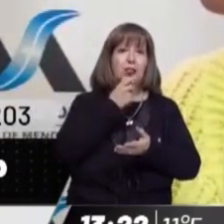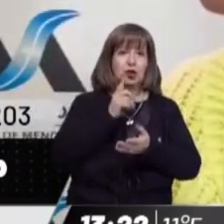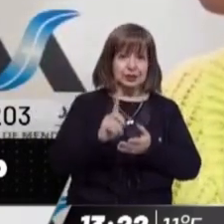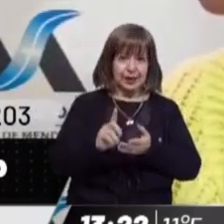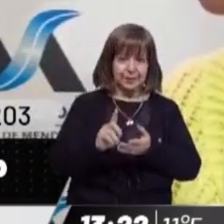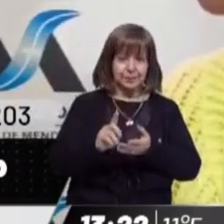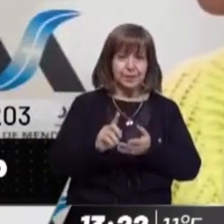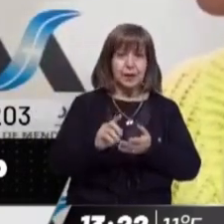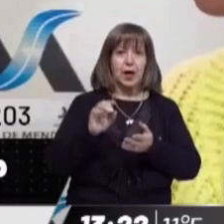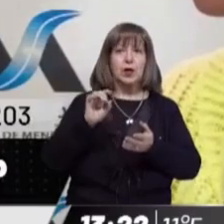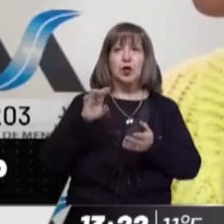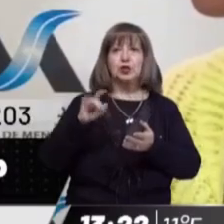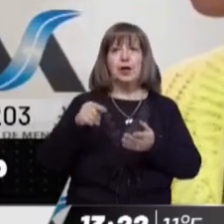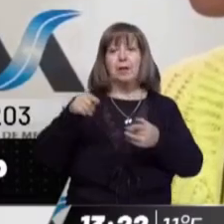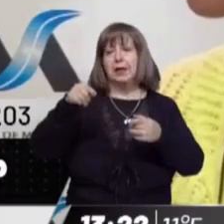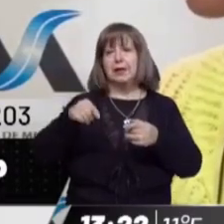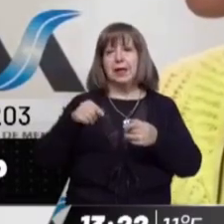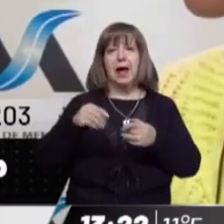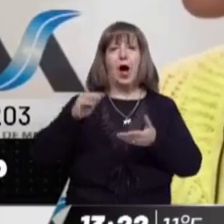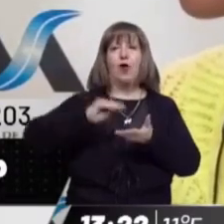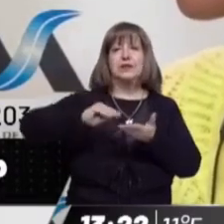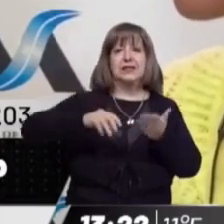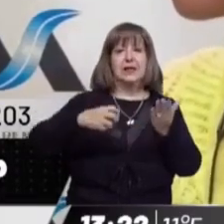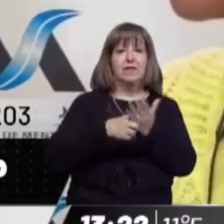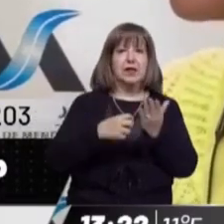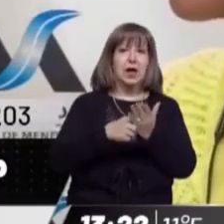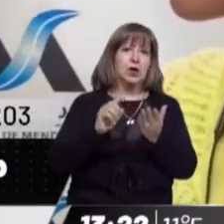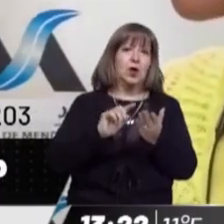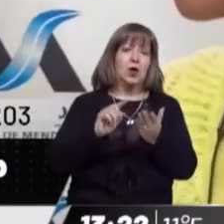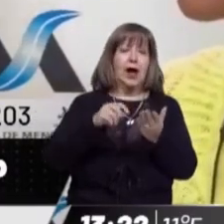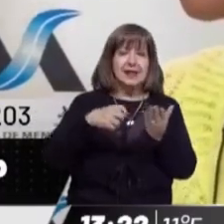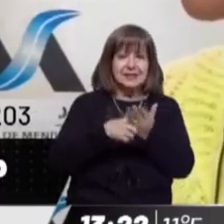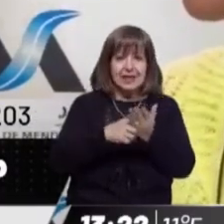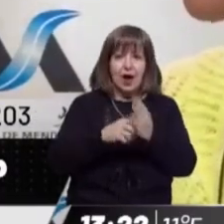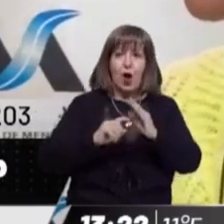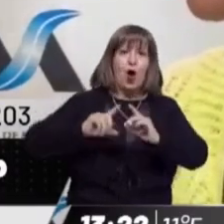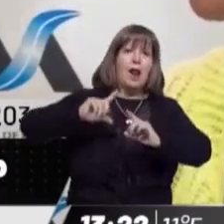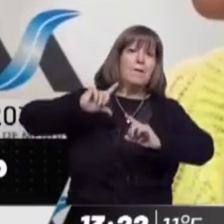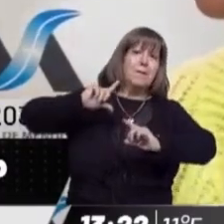en lugares donde están oficinas fiscales, sino también